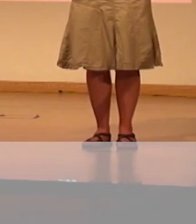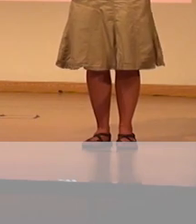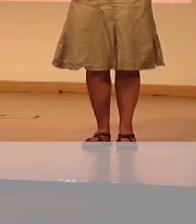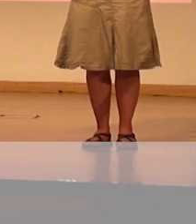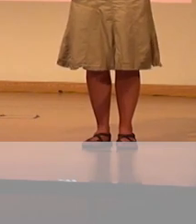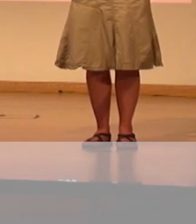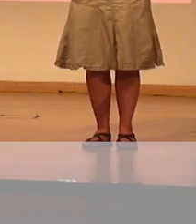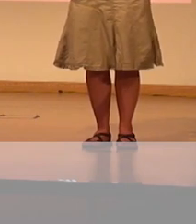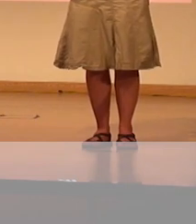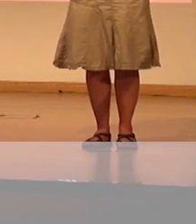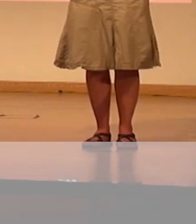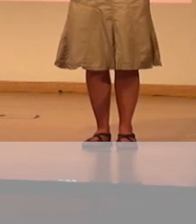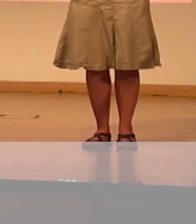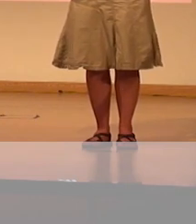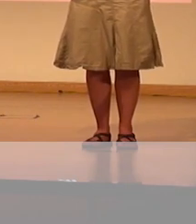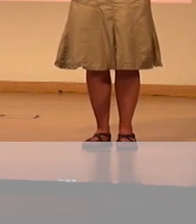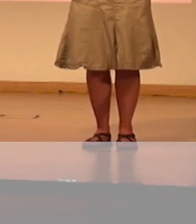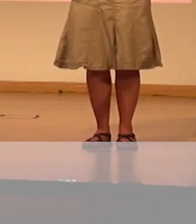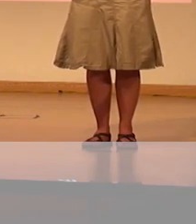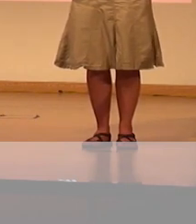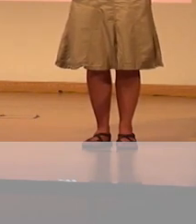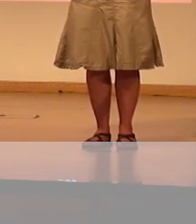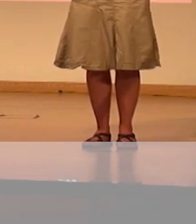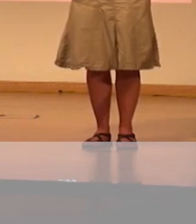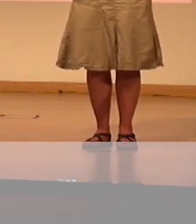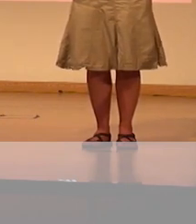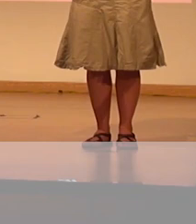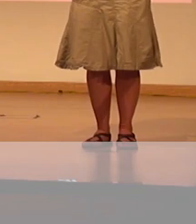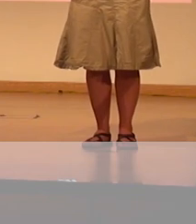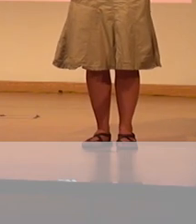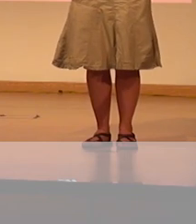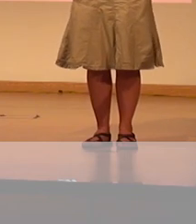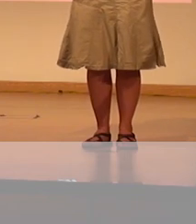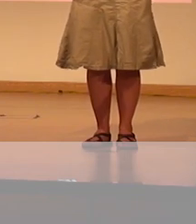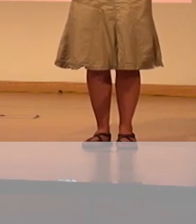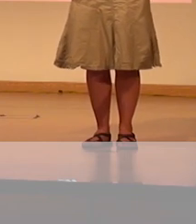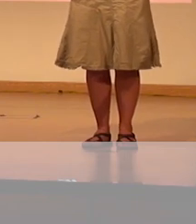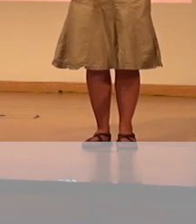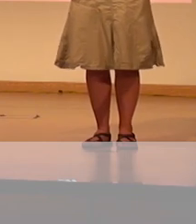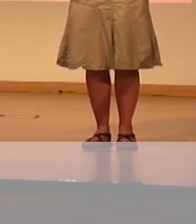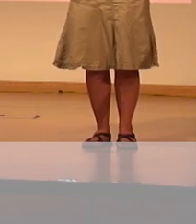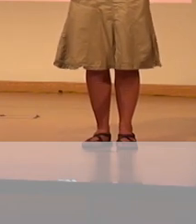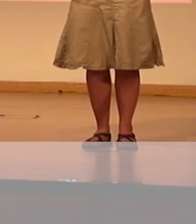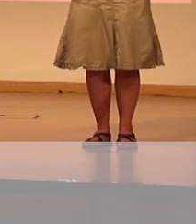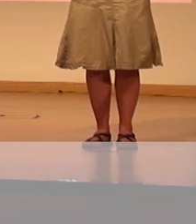necesaria para dejar una profunda huella cultural, sonora, visual, en entornos de